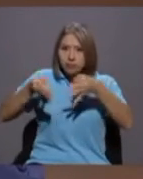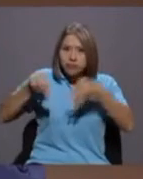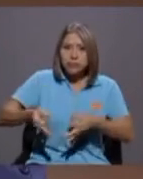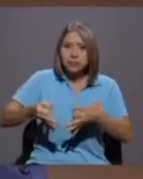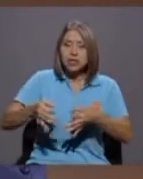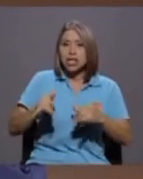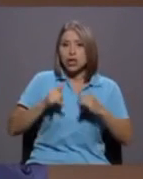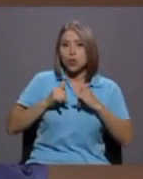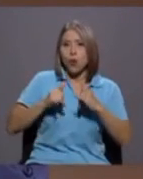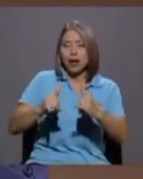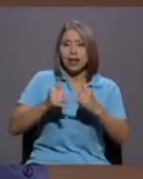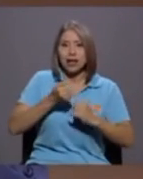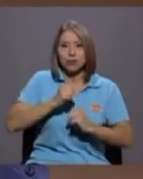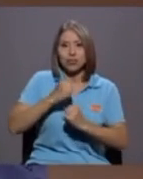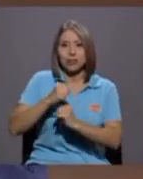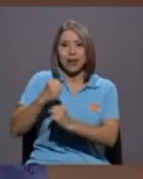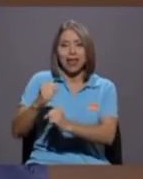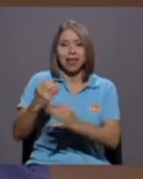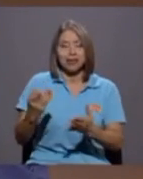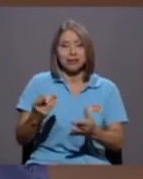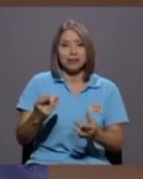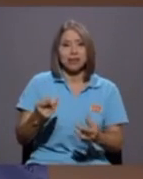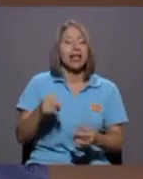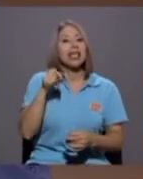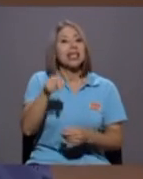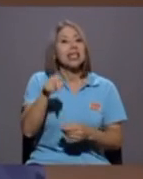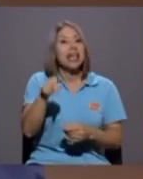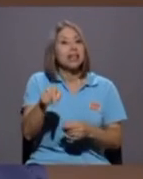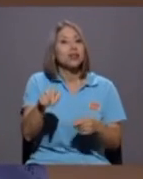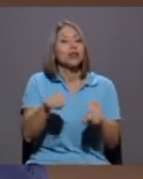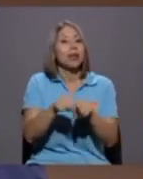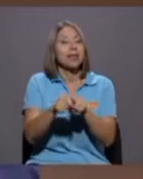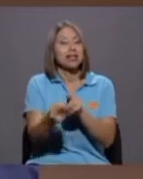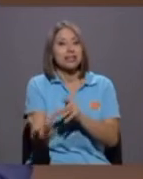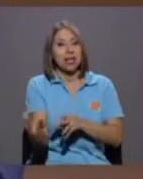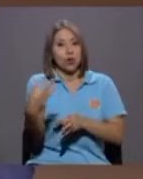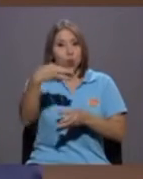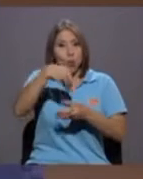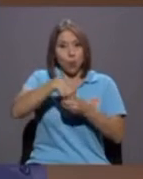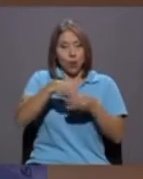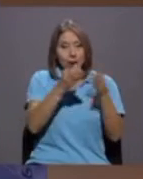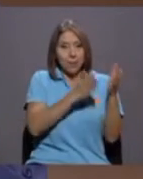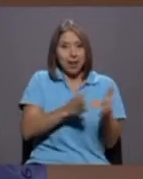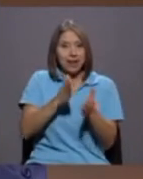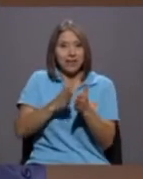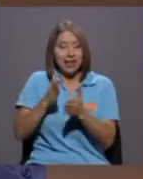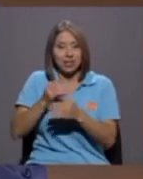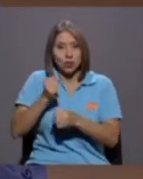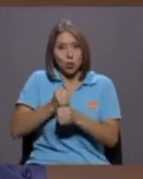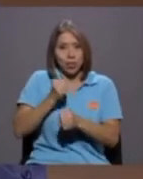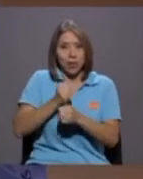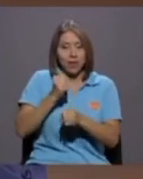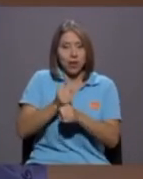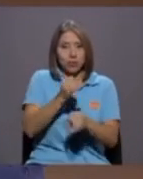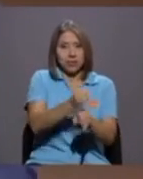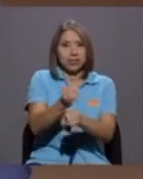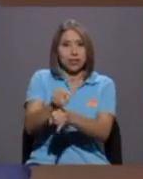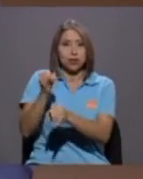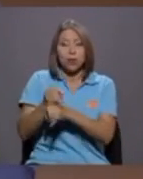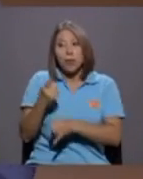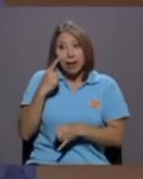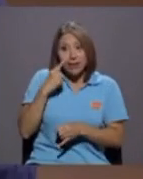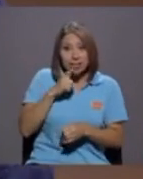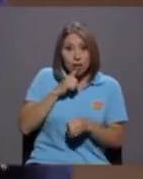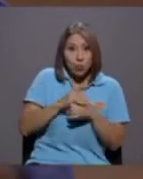las municipalidades, y eso se incorpora además en la planificación operativa de las instituciones para ver que estén cumpliendo tareas tanto